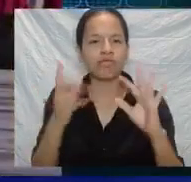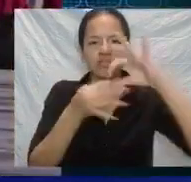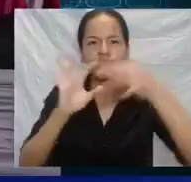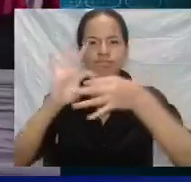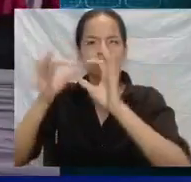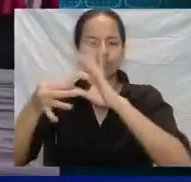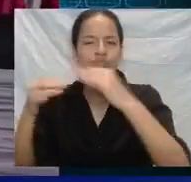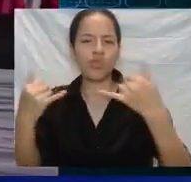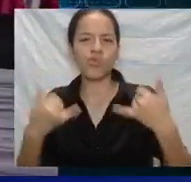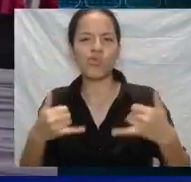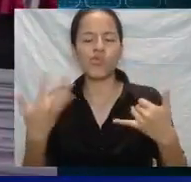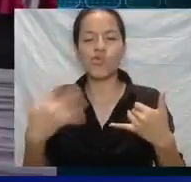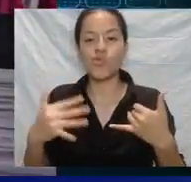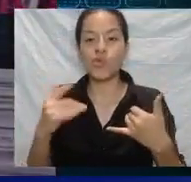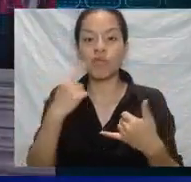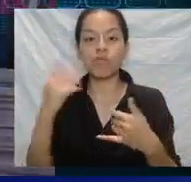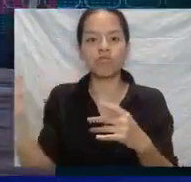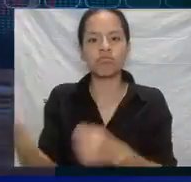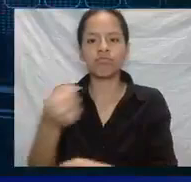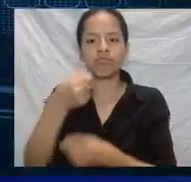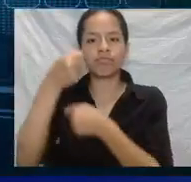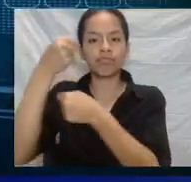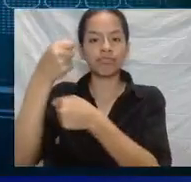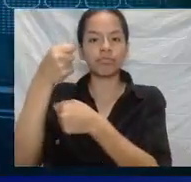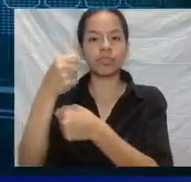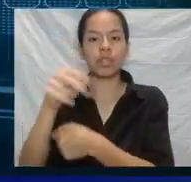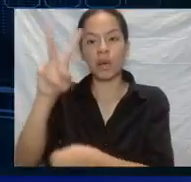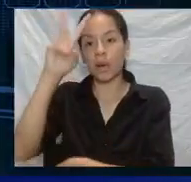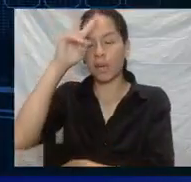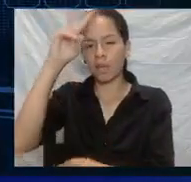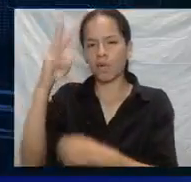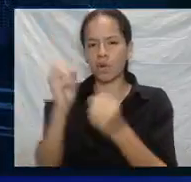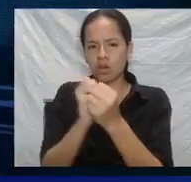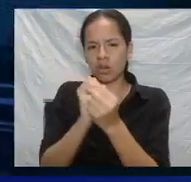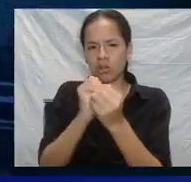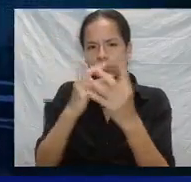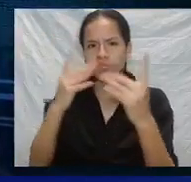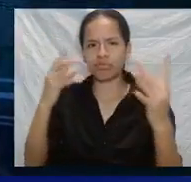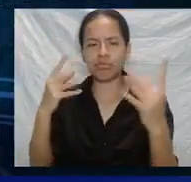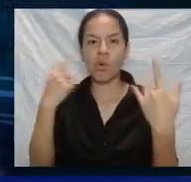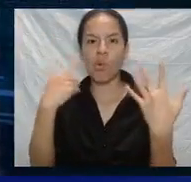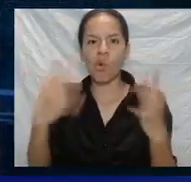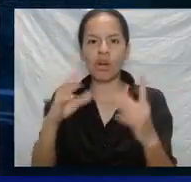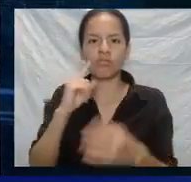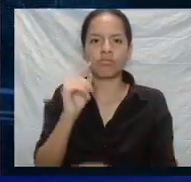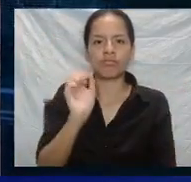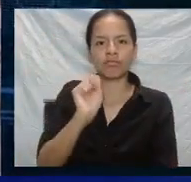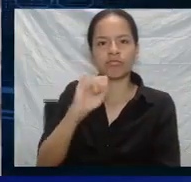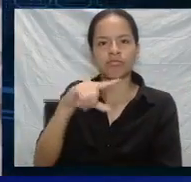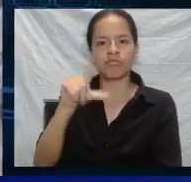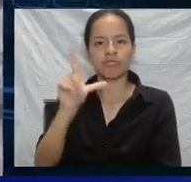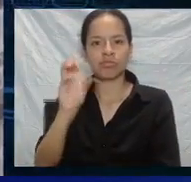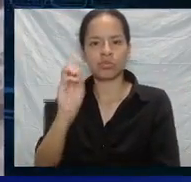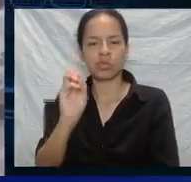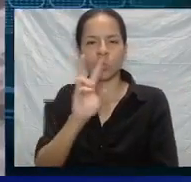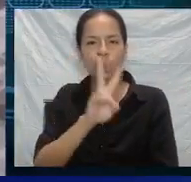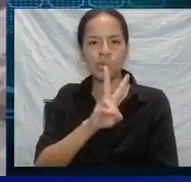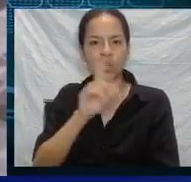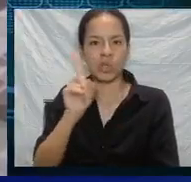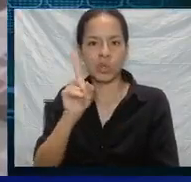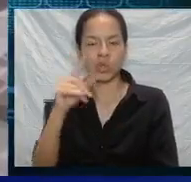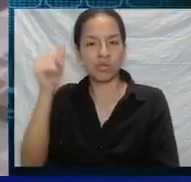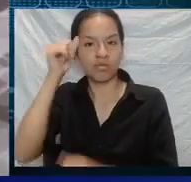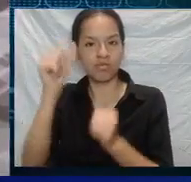que la delegación es peruana fue la más numerosa del siglo 21 superando los 29 atletas que fueron a río 2016